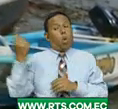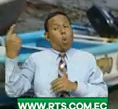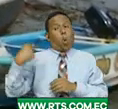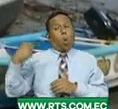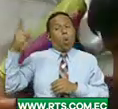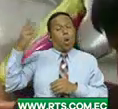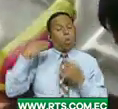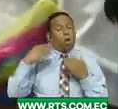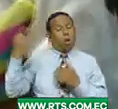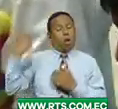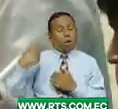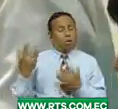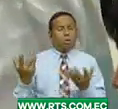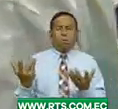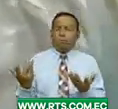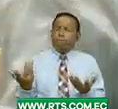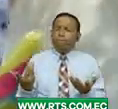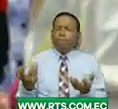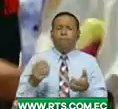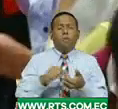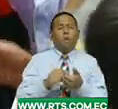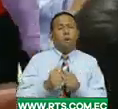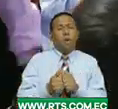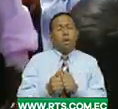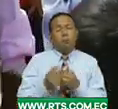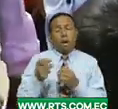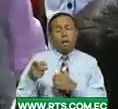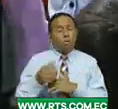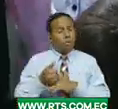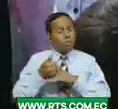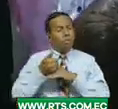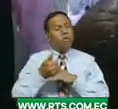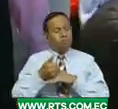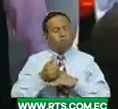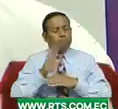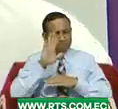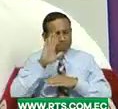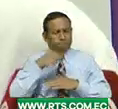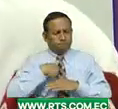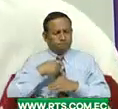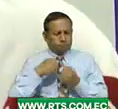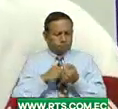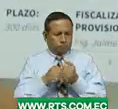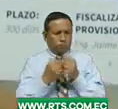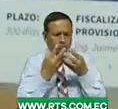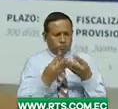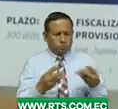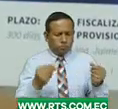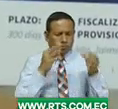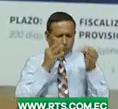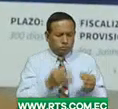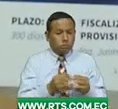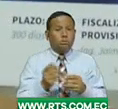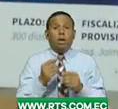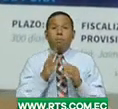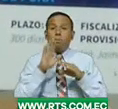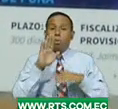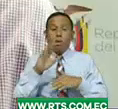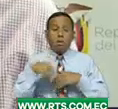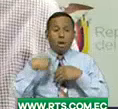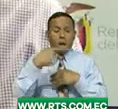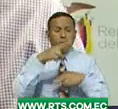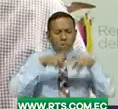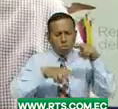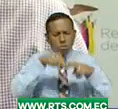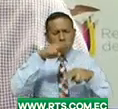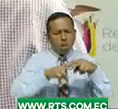comandante Guayaquil. Problemas que las autoridades se comprometieron a solucionar. Es una promesa de traer el hospital a la isla Puná. Que